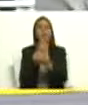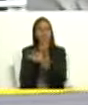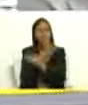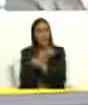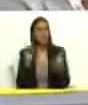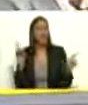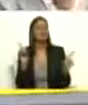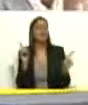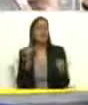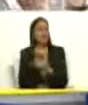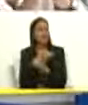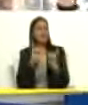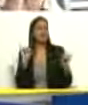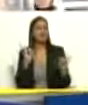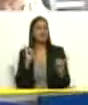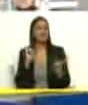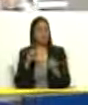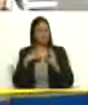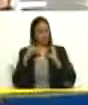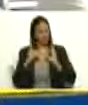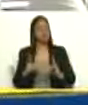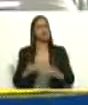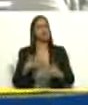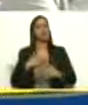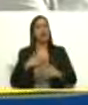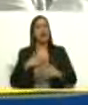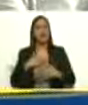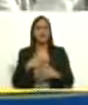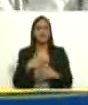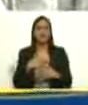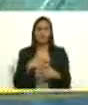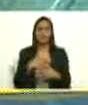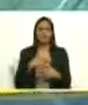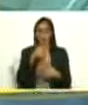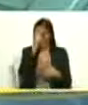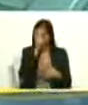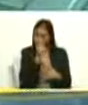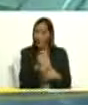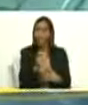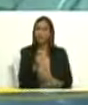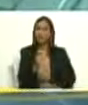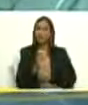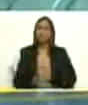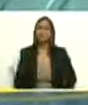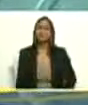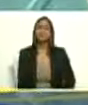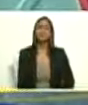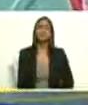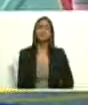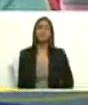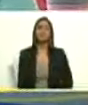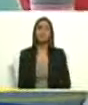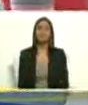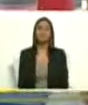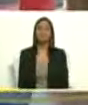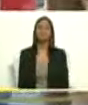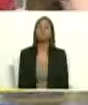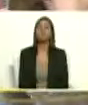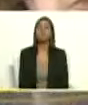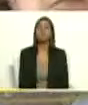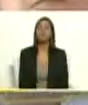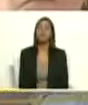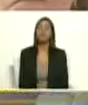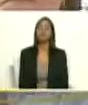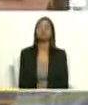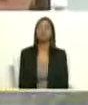independencia de dignidad deor de patriotismo y ese 17